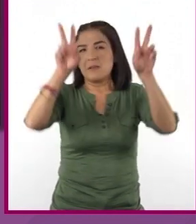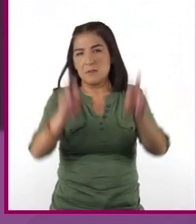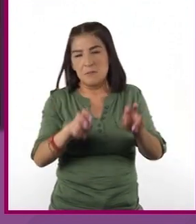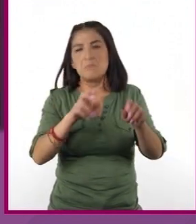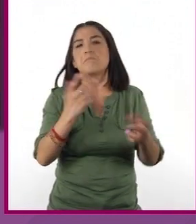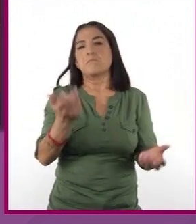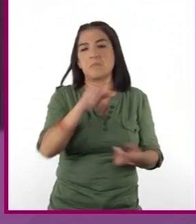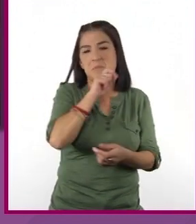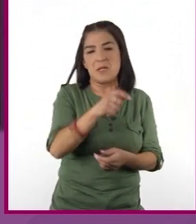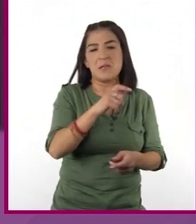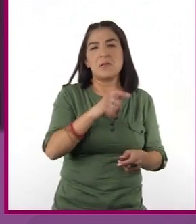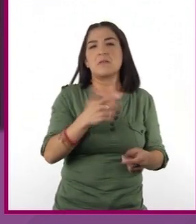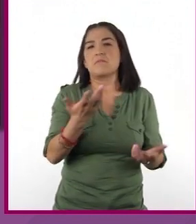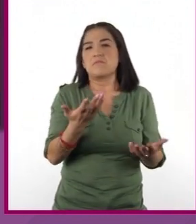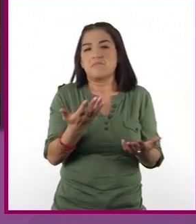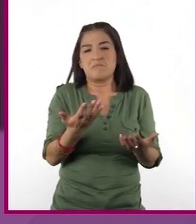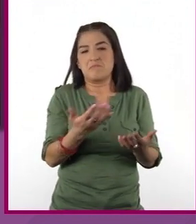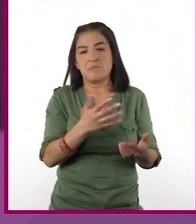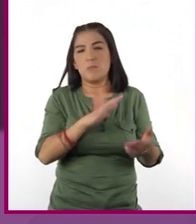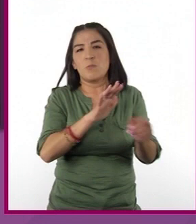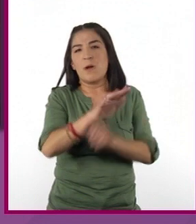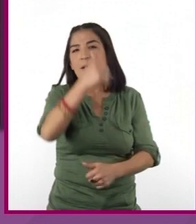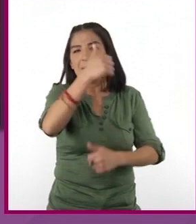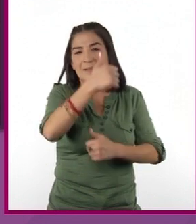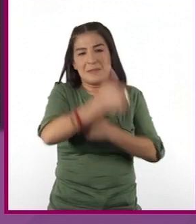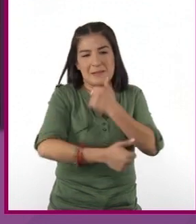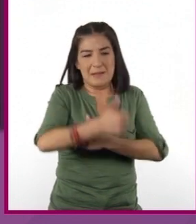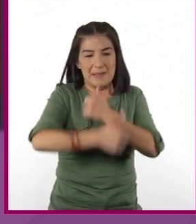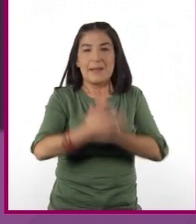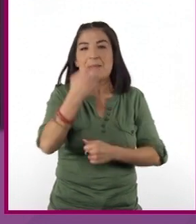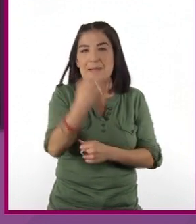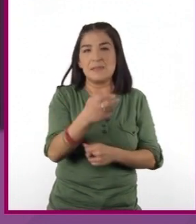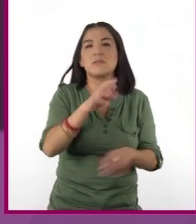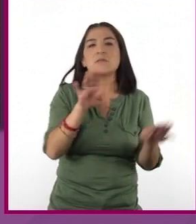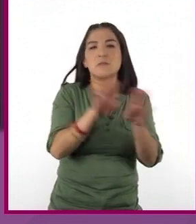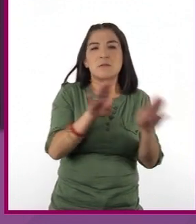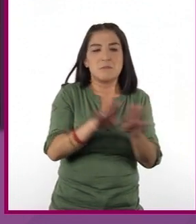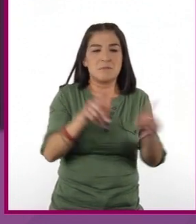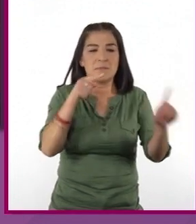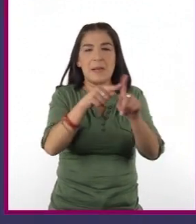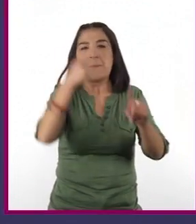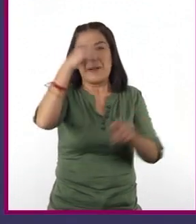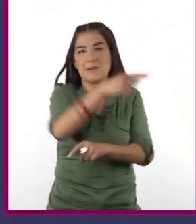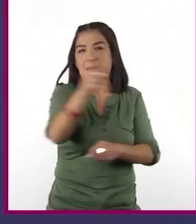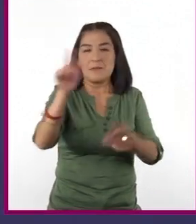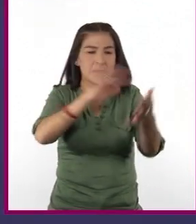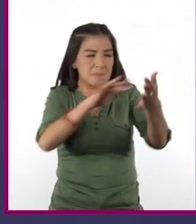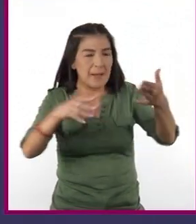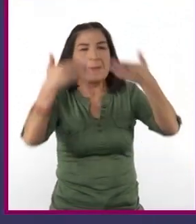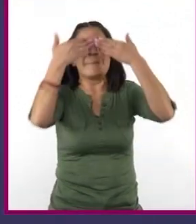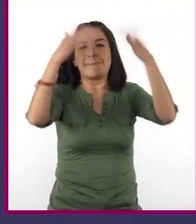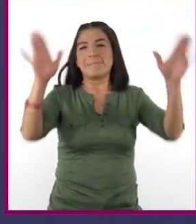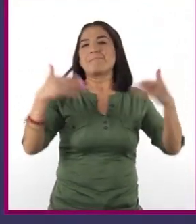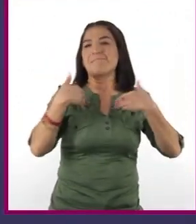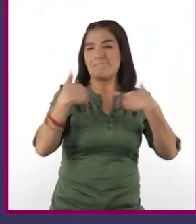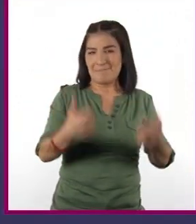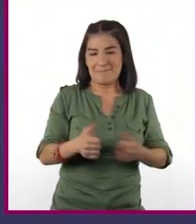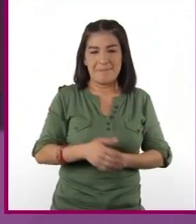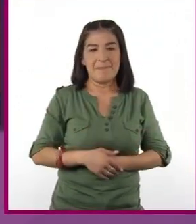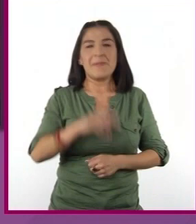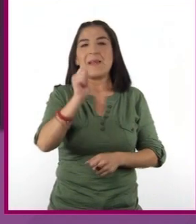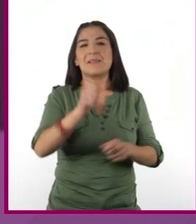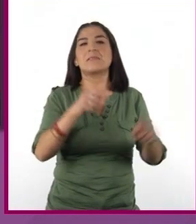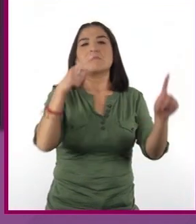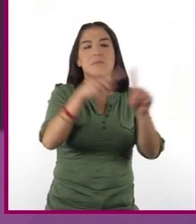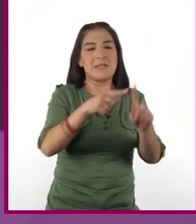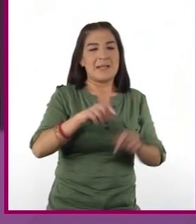disciplina, con la finalidad de que los lectores tengan una perspectiva amplia. Y por último, el enfoque